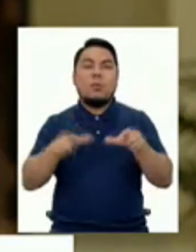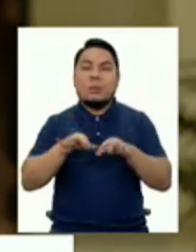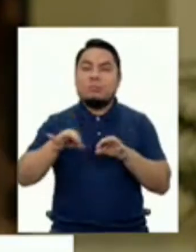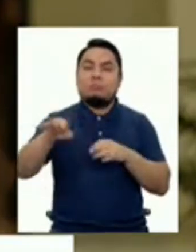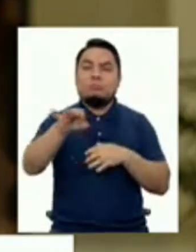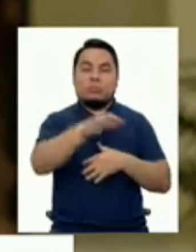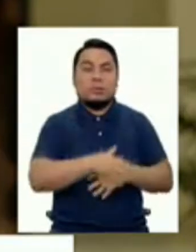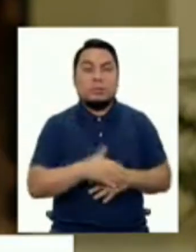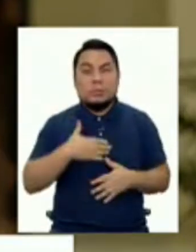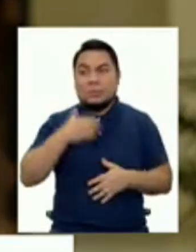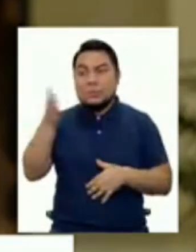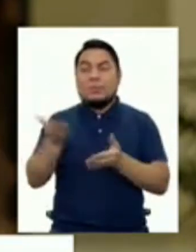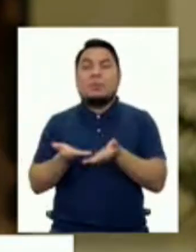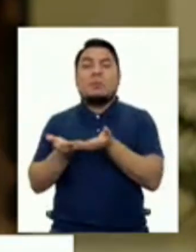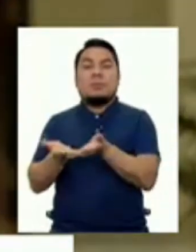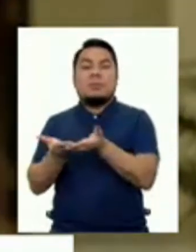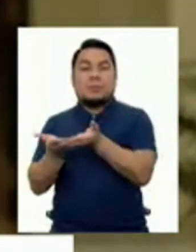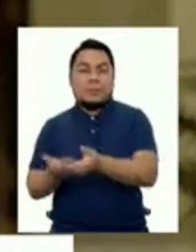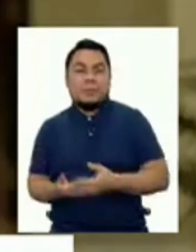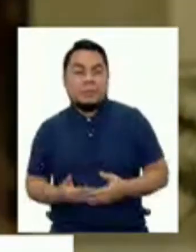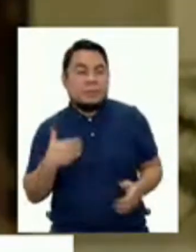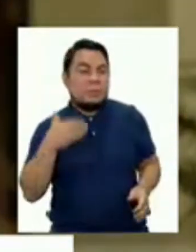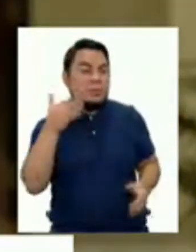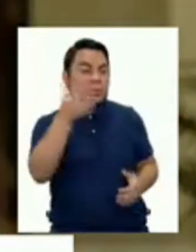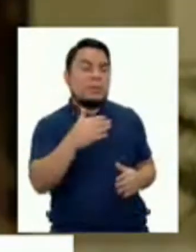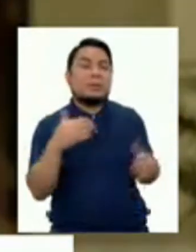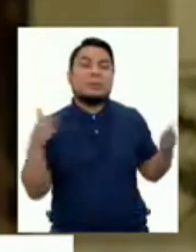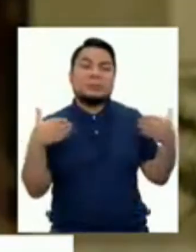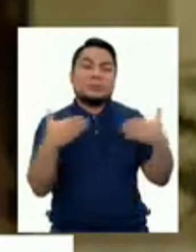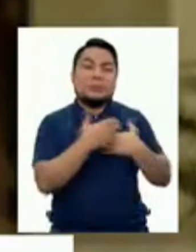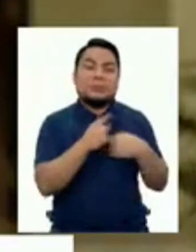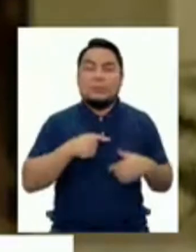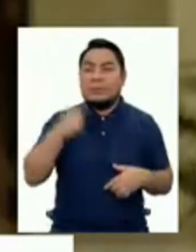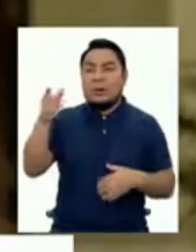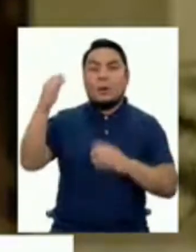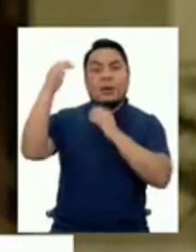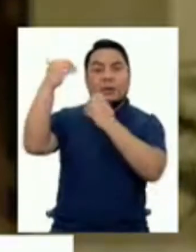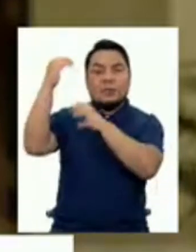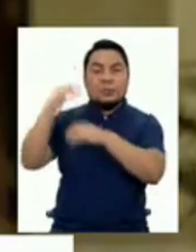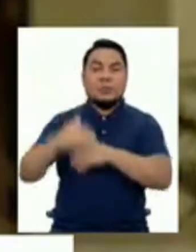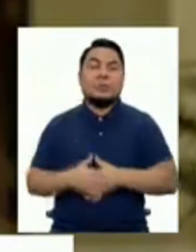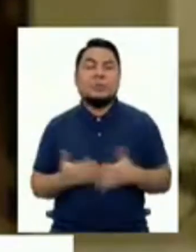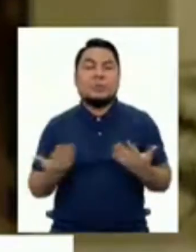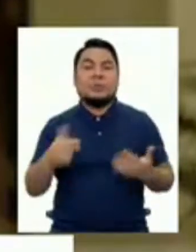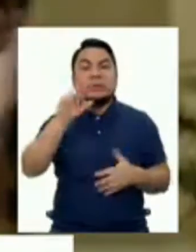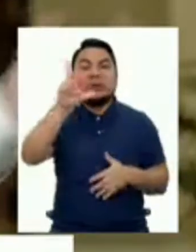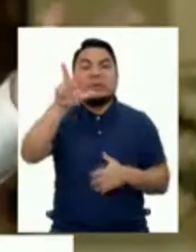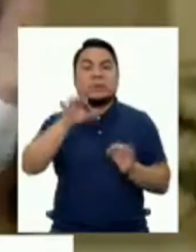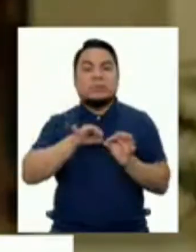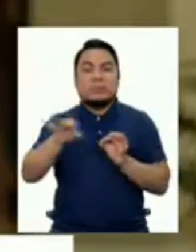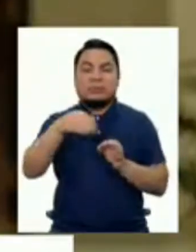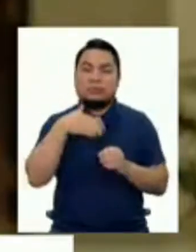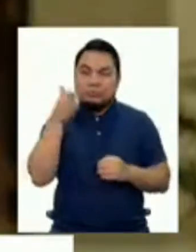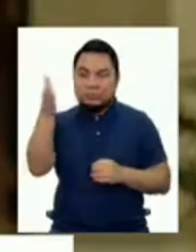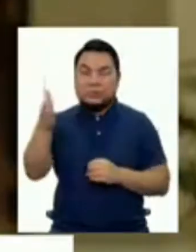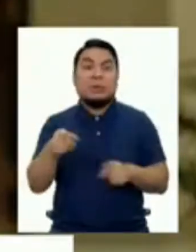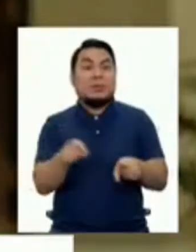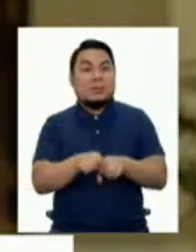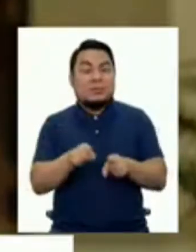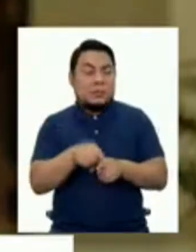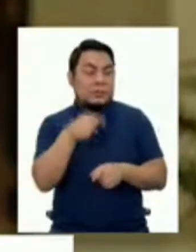Yo he estado en Pucallpa, he estado en Chimbote, he estado en Piura, por decir tres regiones. Ha estado